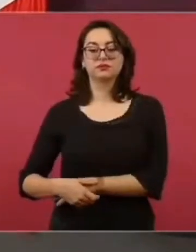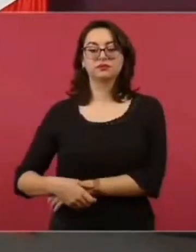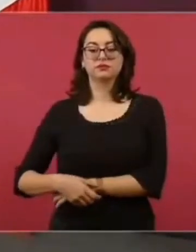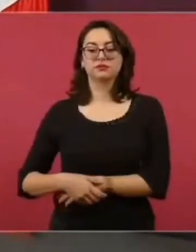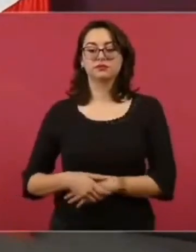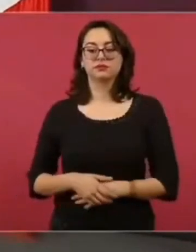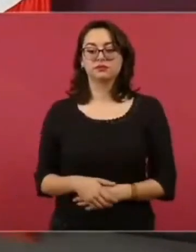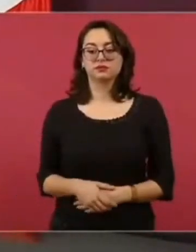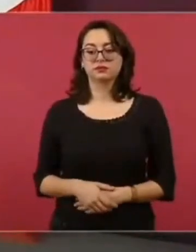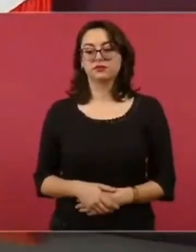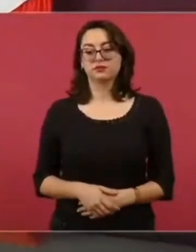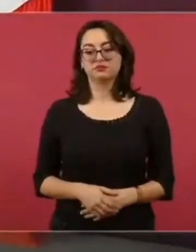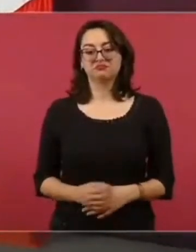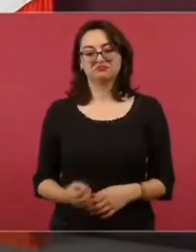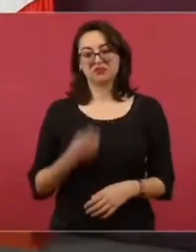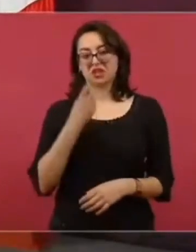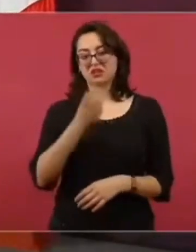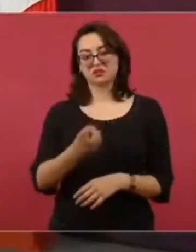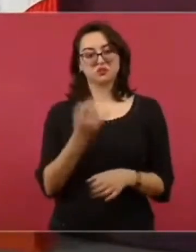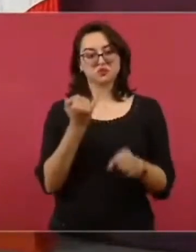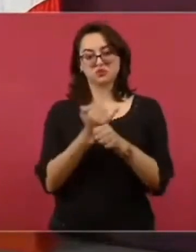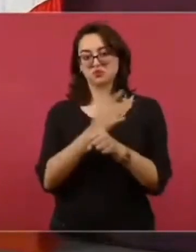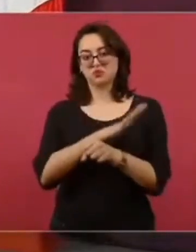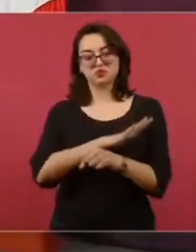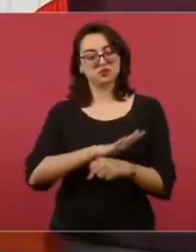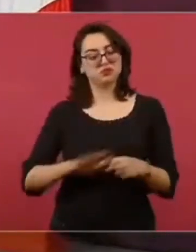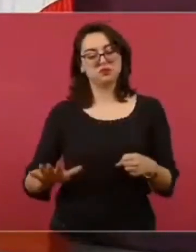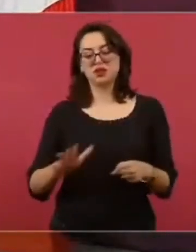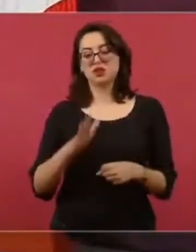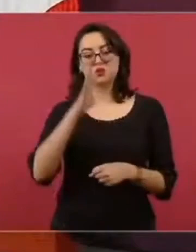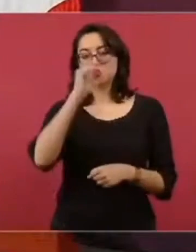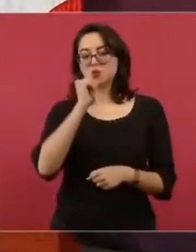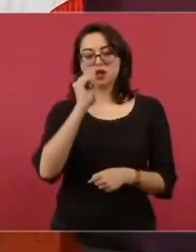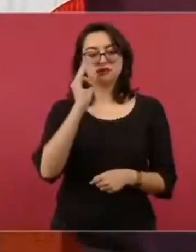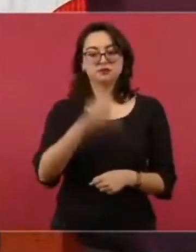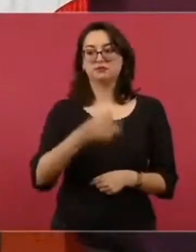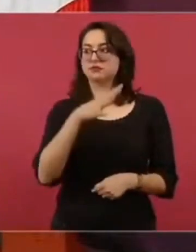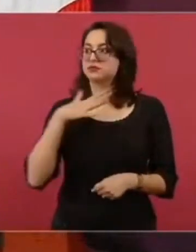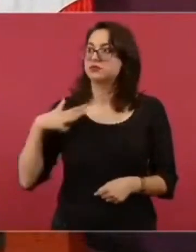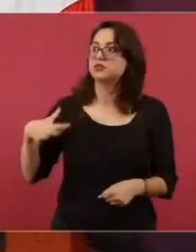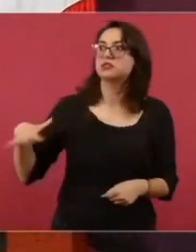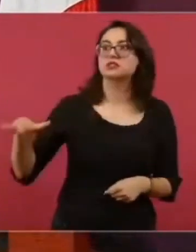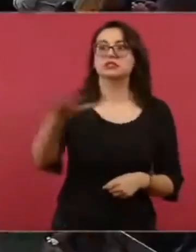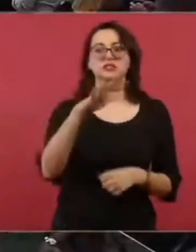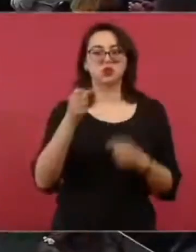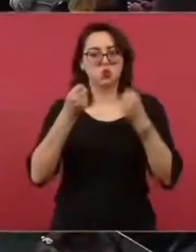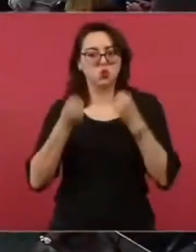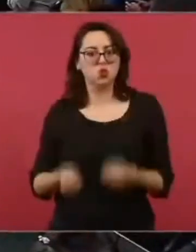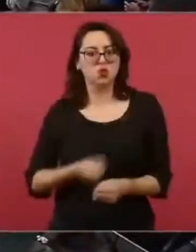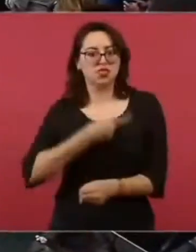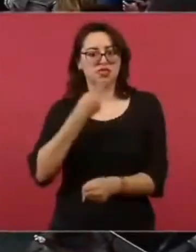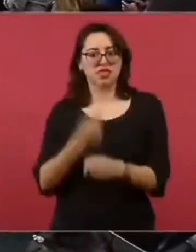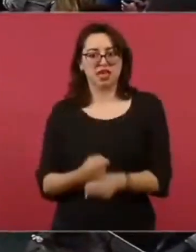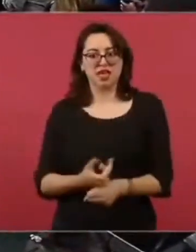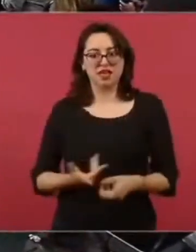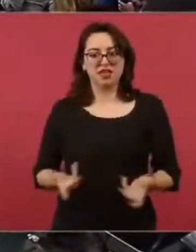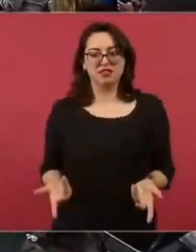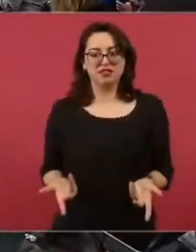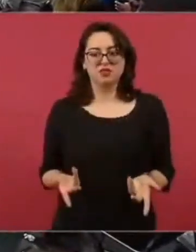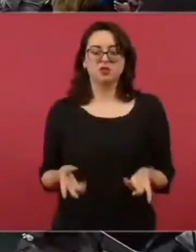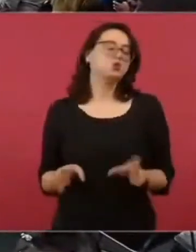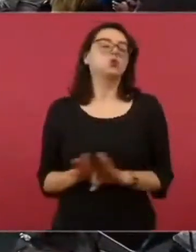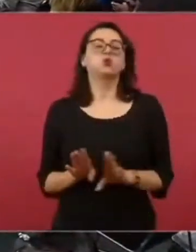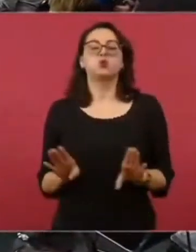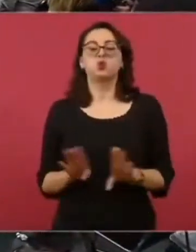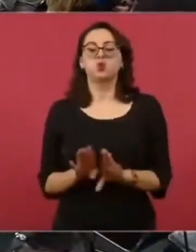prevalecer, menos cuando se trata de la seguridad del pueblo. Es correcto. Lo otro, aprovecho, ¿no? Nada